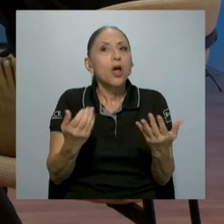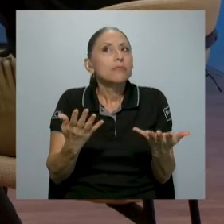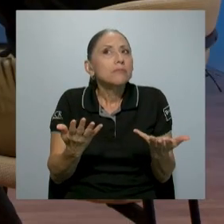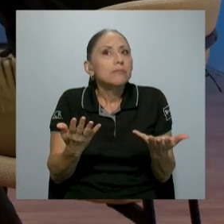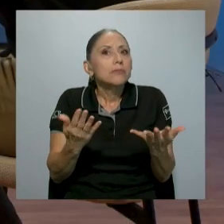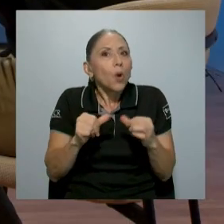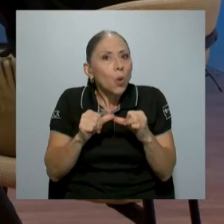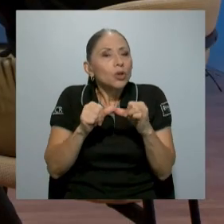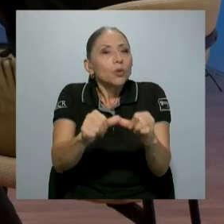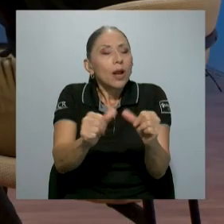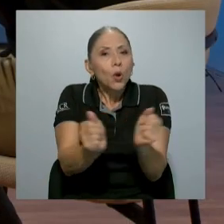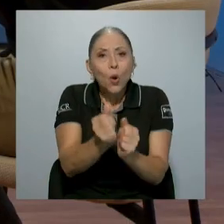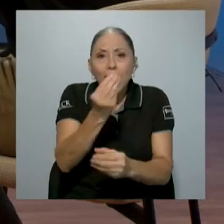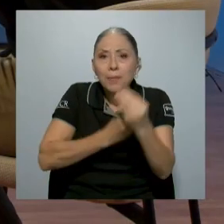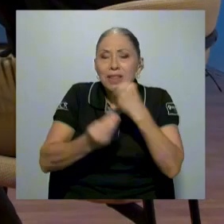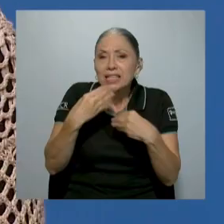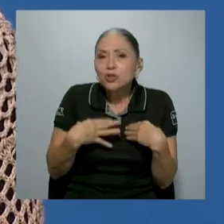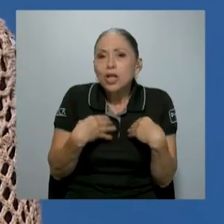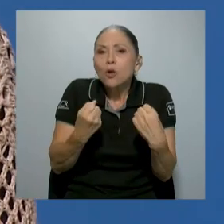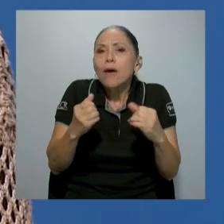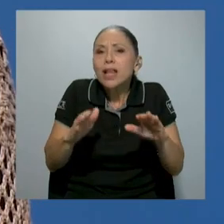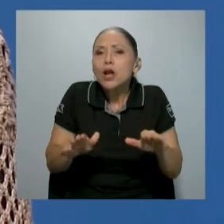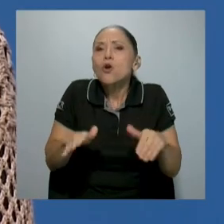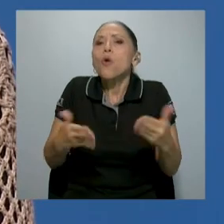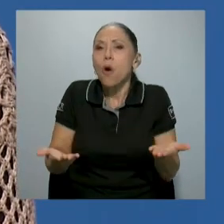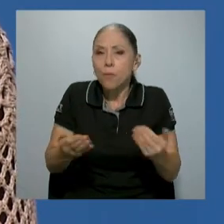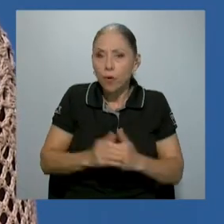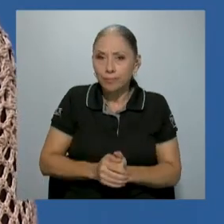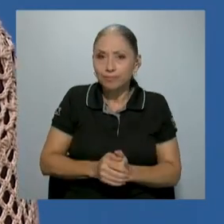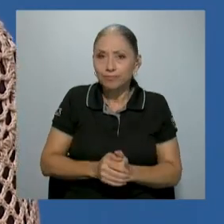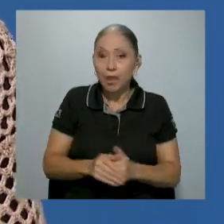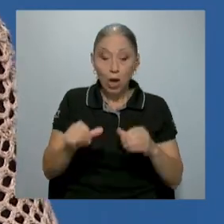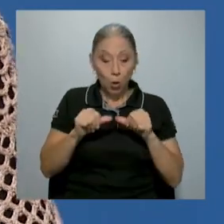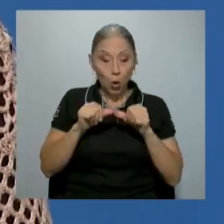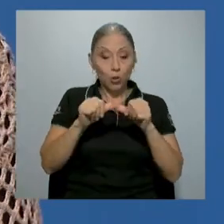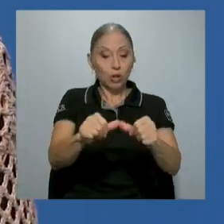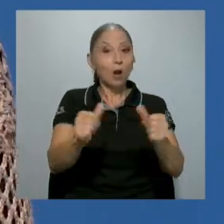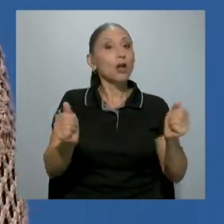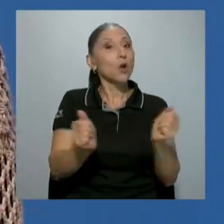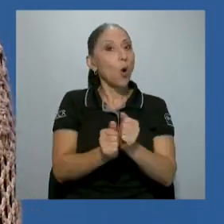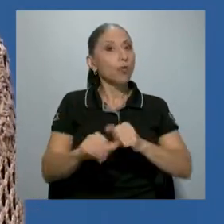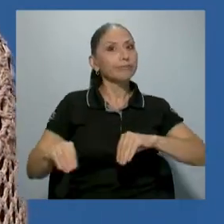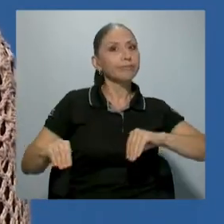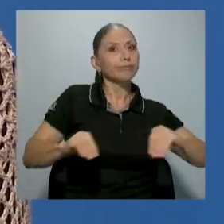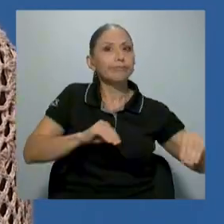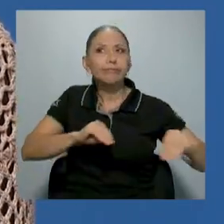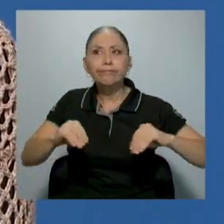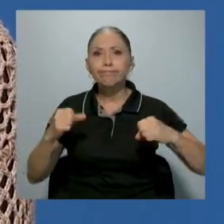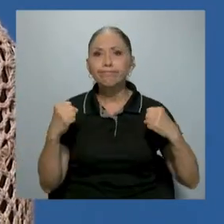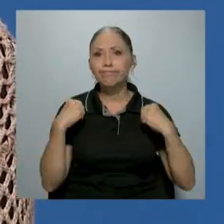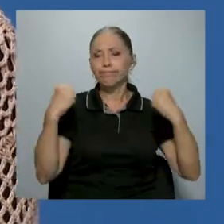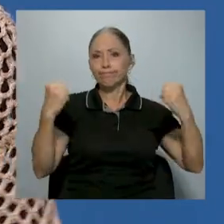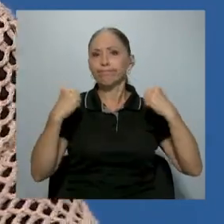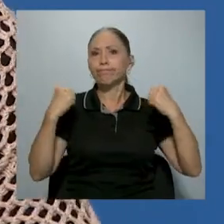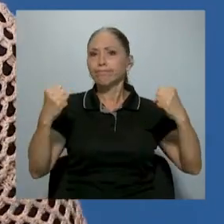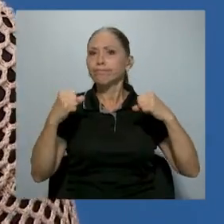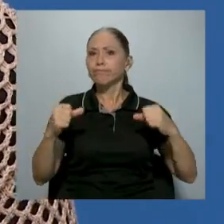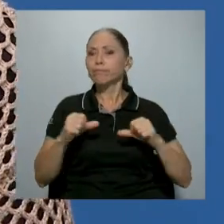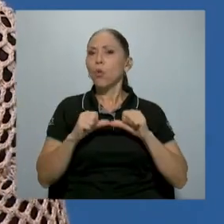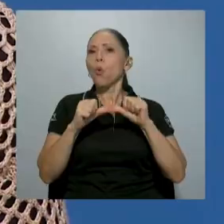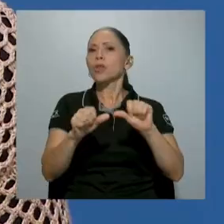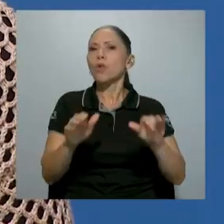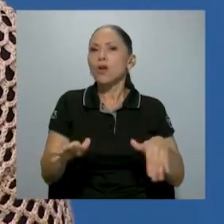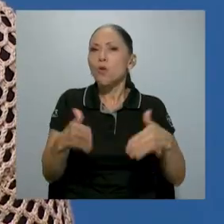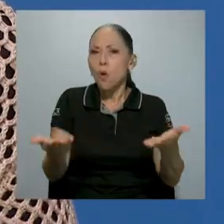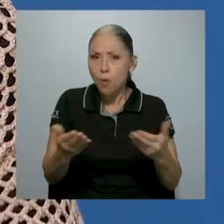alimentación saludable, cómo poder continuar con un ejercicio, una práctica de la actividad física, las